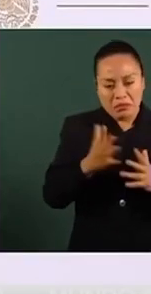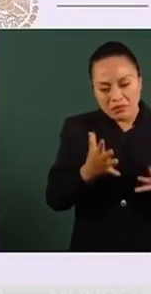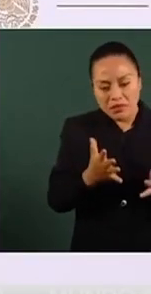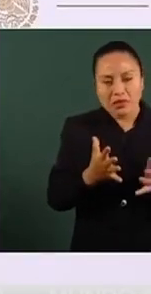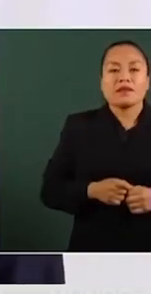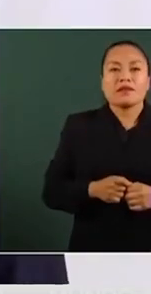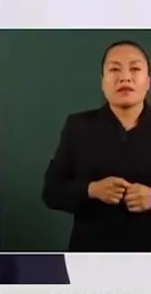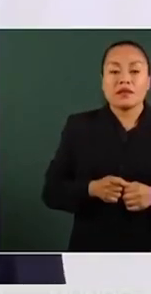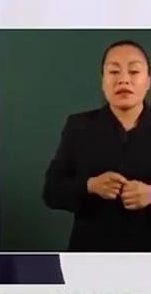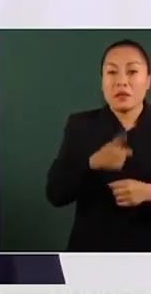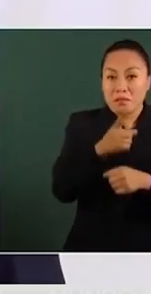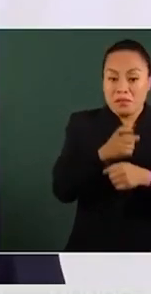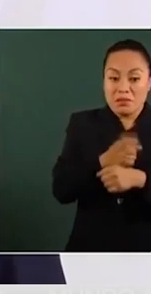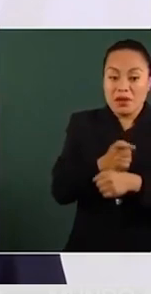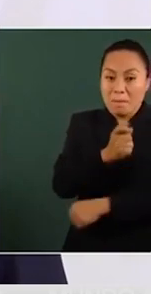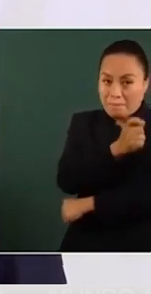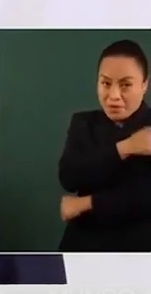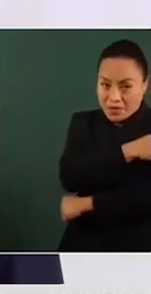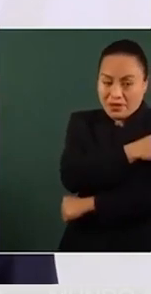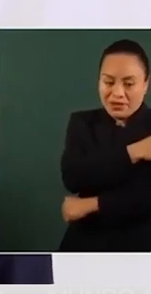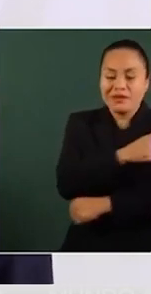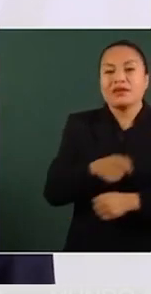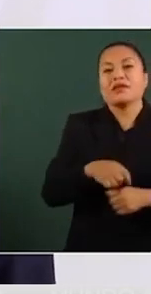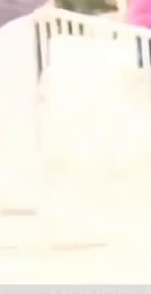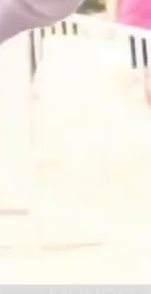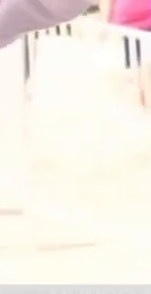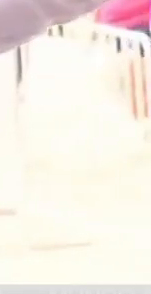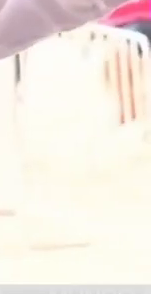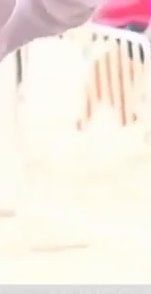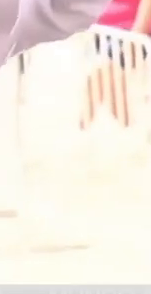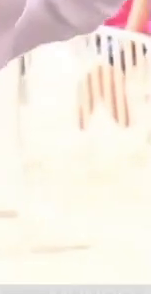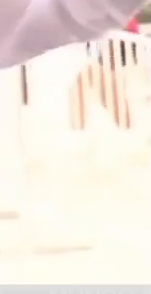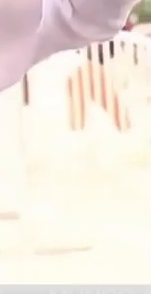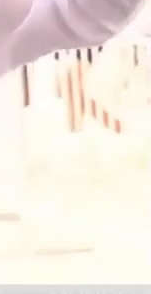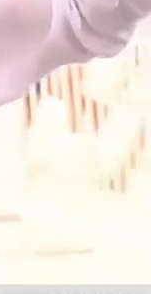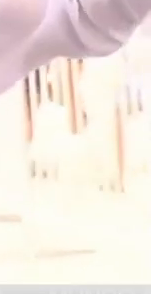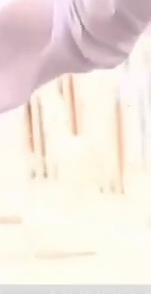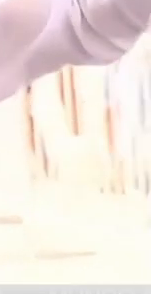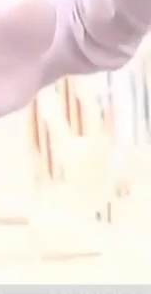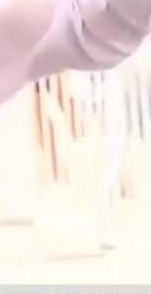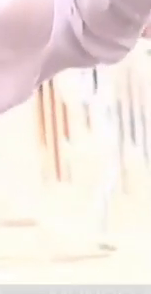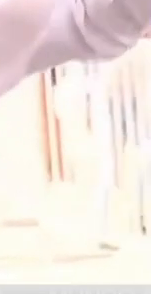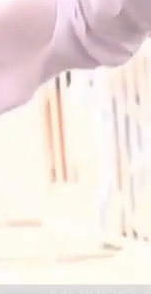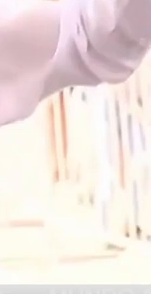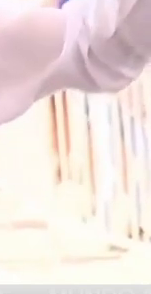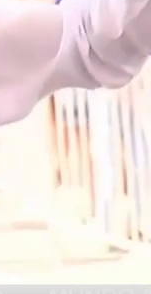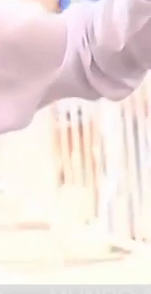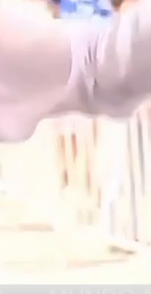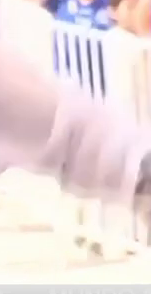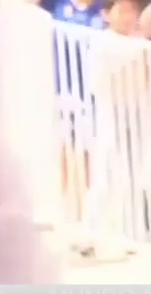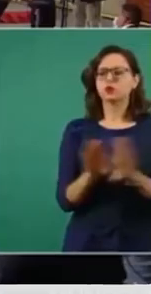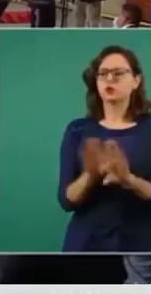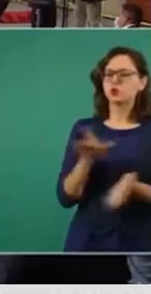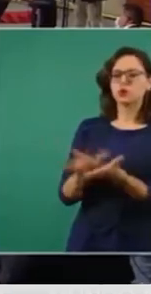2024, donde afortunadamente del cielo nos cayó una mujer con orígenes indígenas,